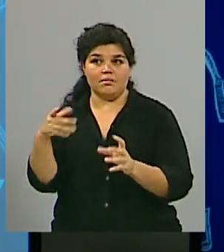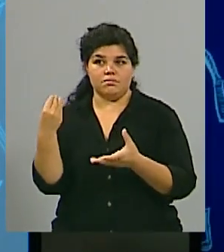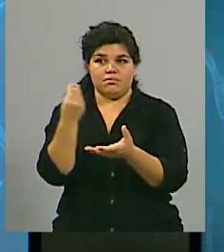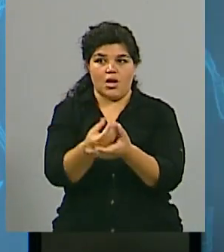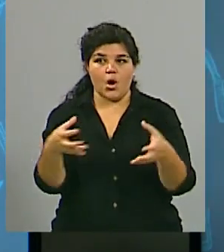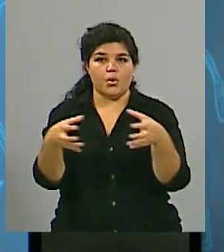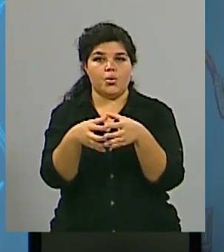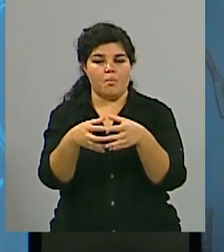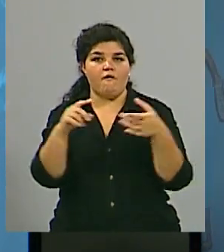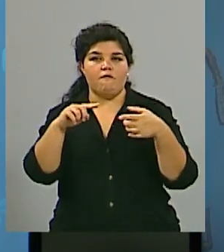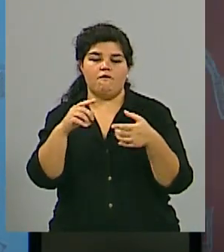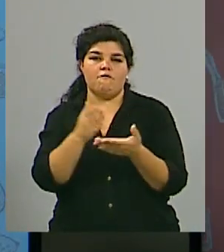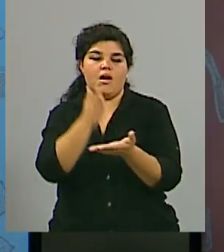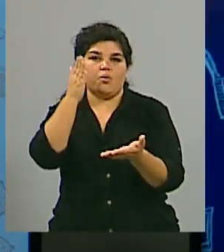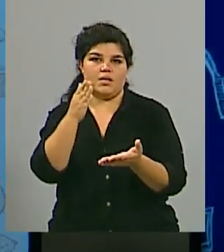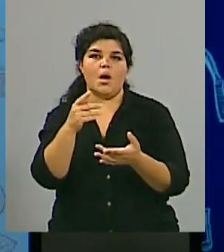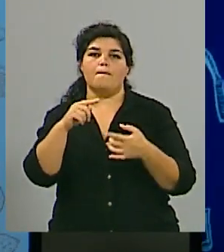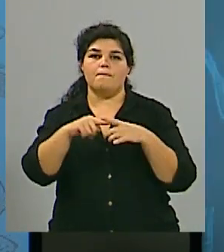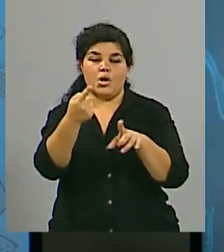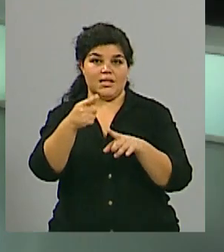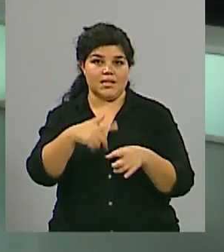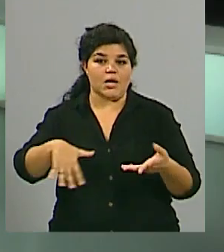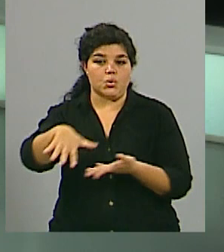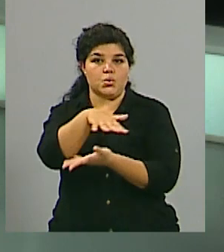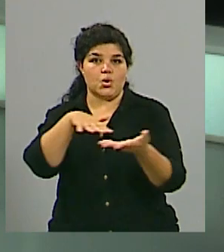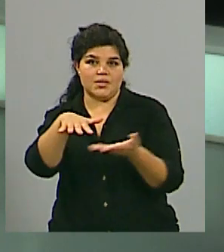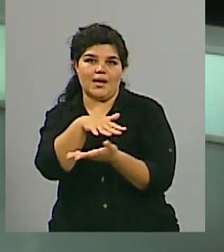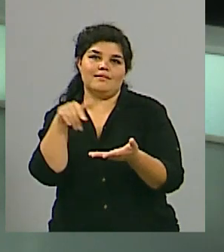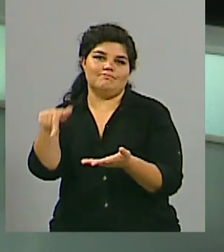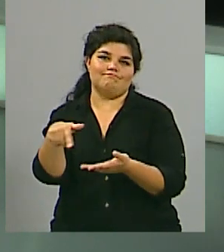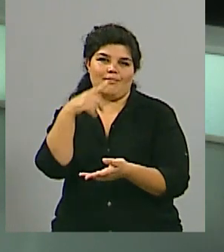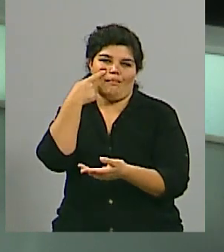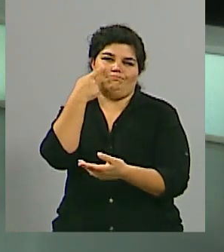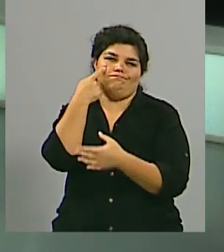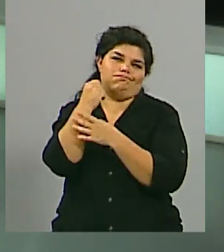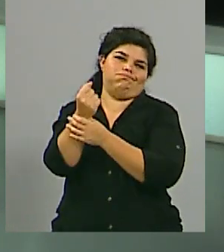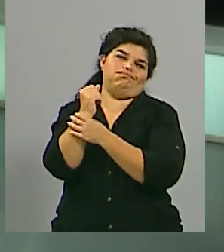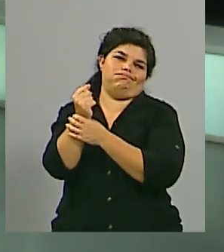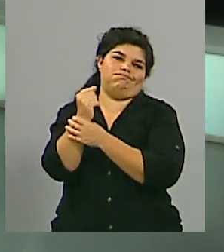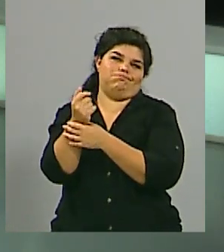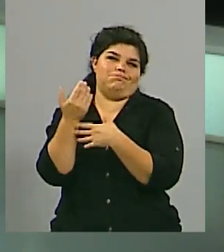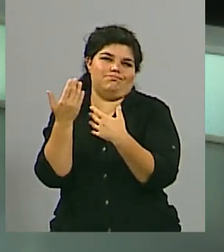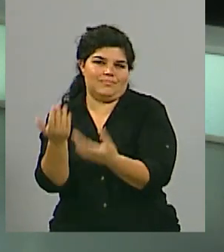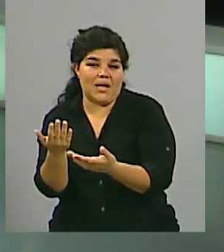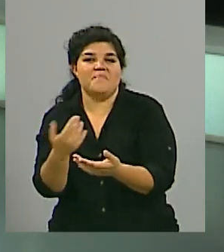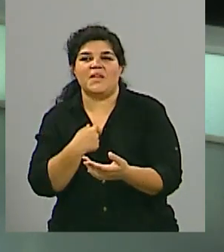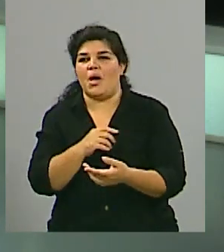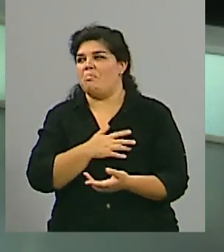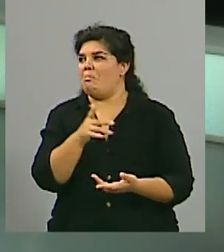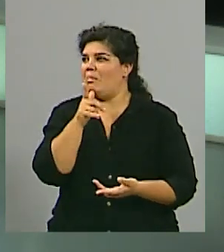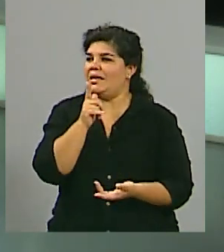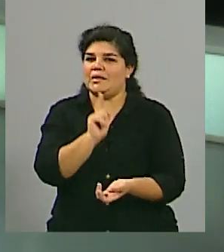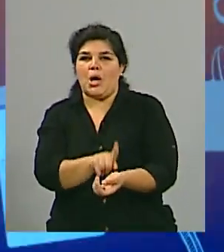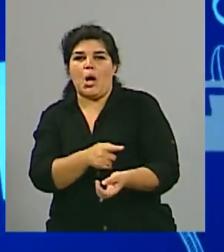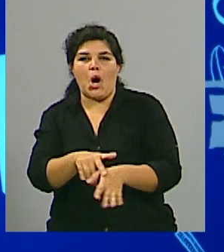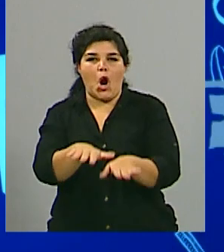Facultad de Ciencias Políticas y Sociales de la Universidad Nacional de Cuyo, a quien saludamos. Es amigo de la casa, así es que cada vez que hablamos con Mario es como estar hablando en un asado. ¿O